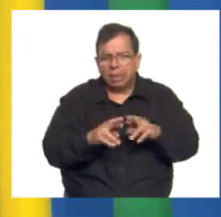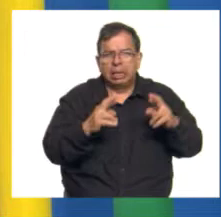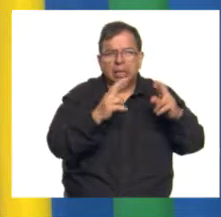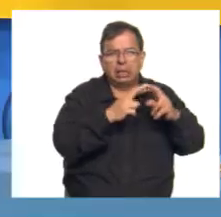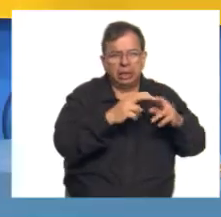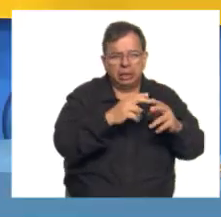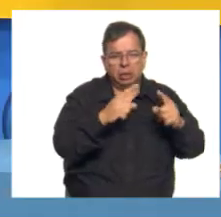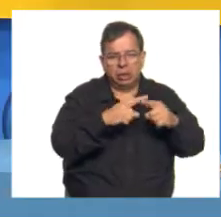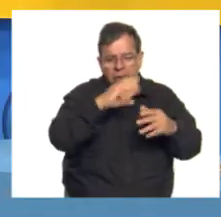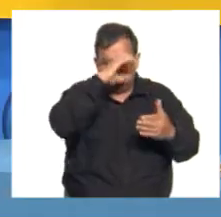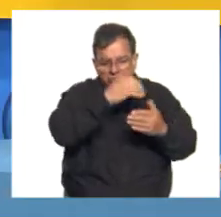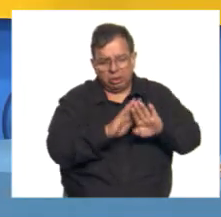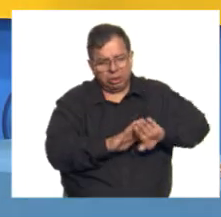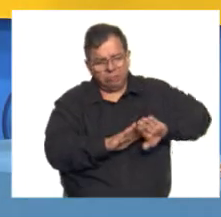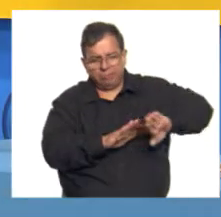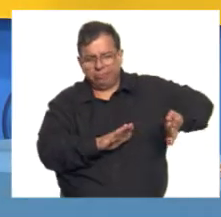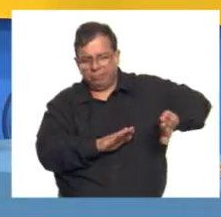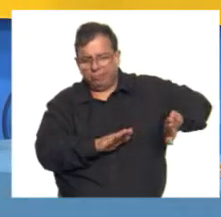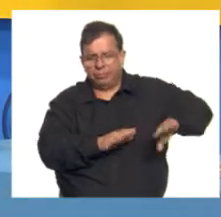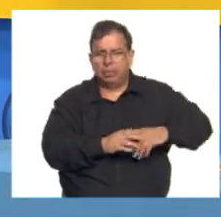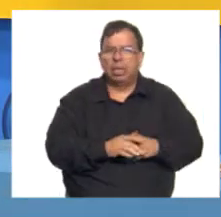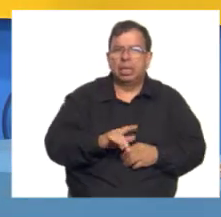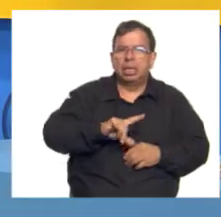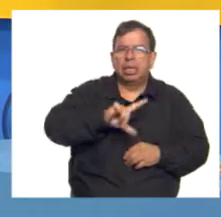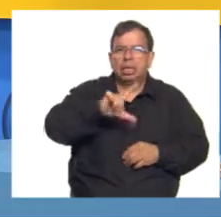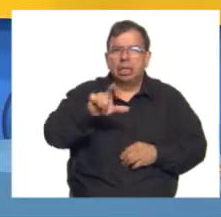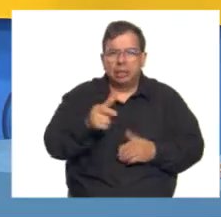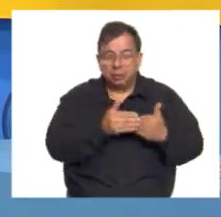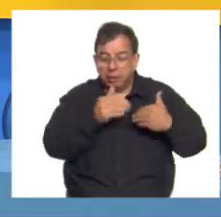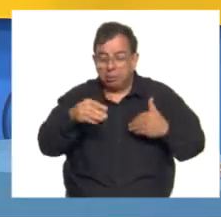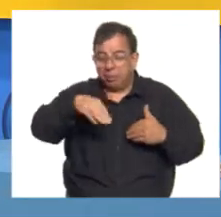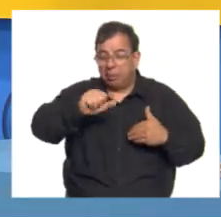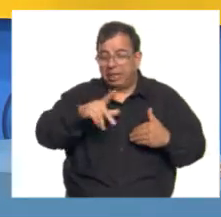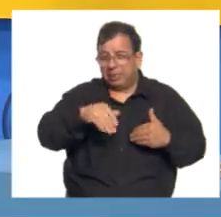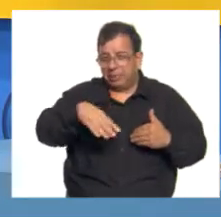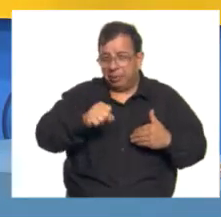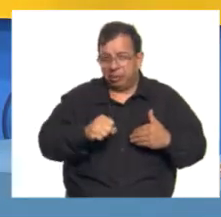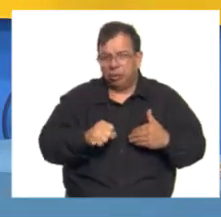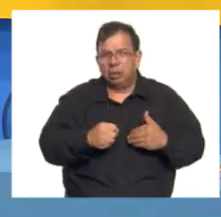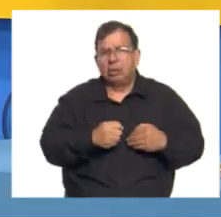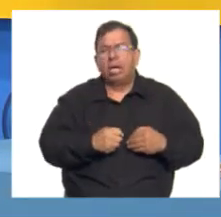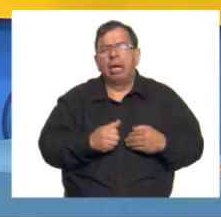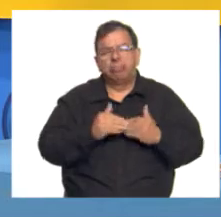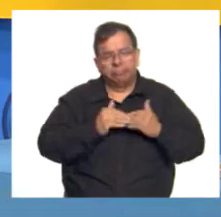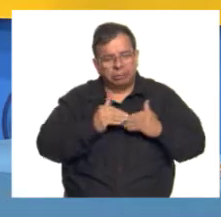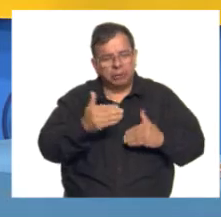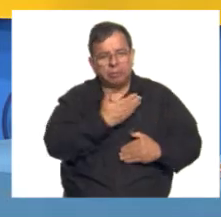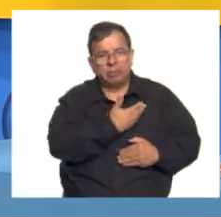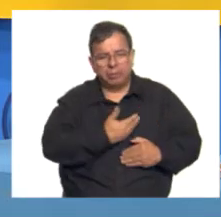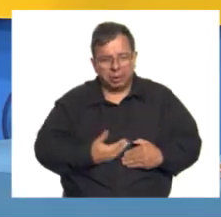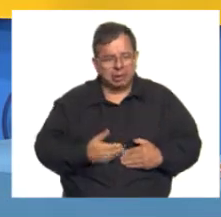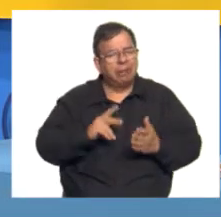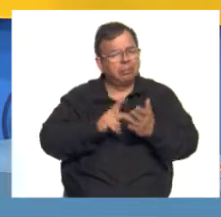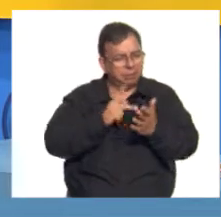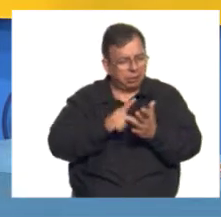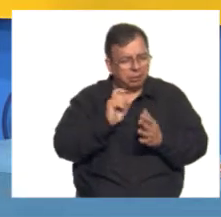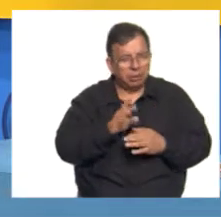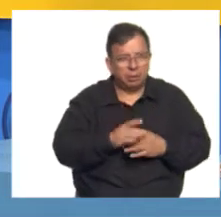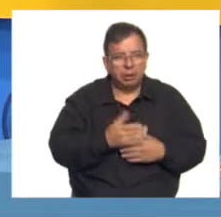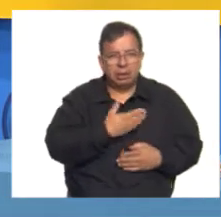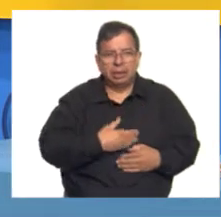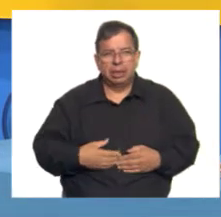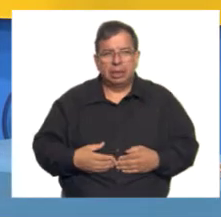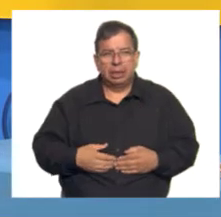Católica. Exactamente. Y después del Maximato, viene un periodo presidencial que ya hemos analizado en varias ocasiones, el de